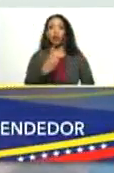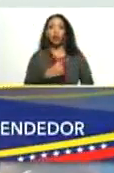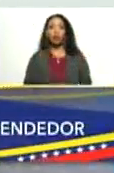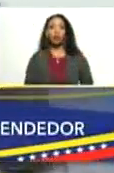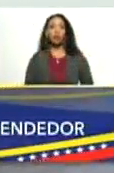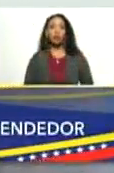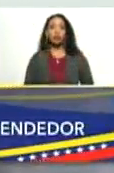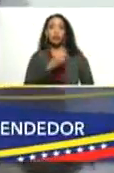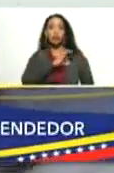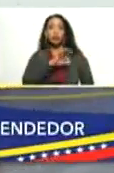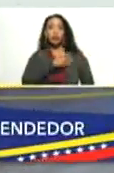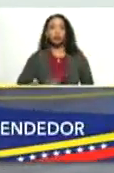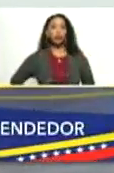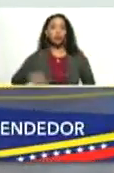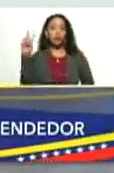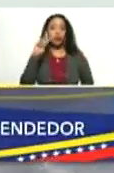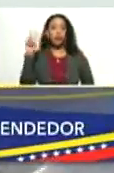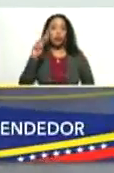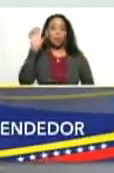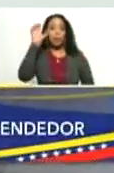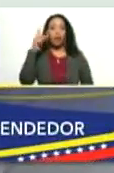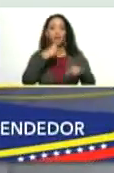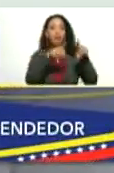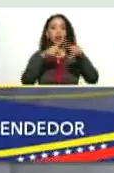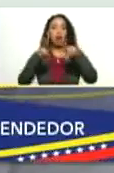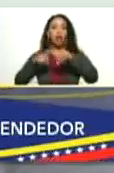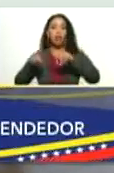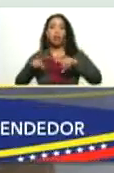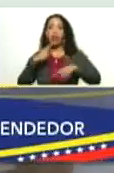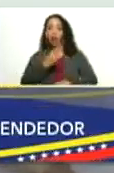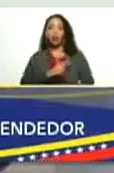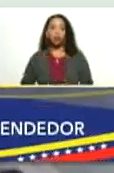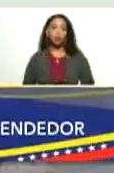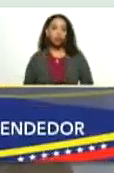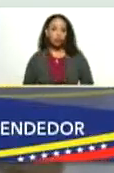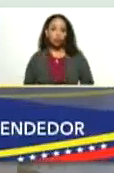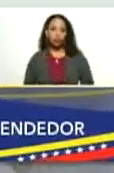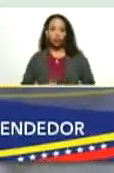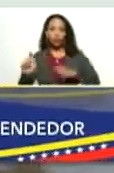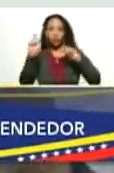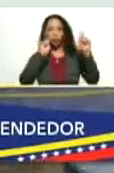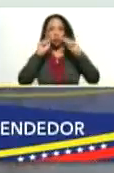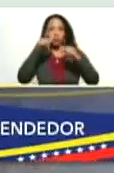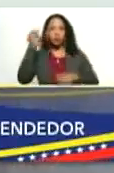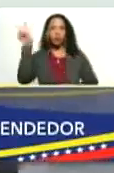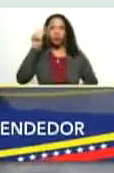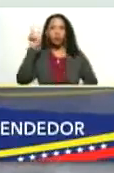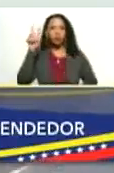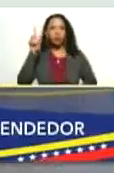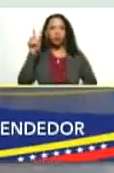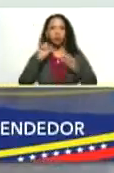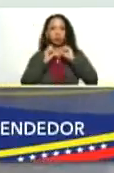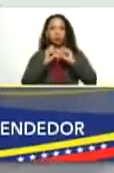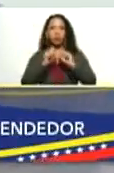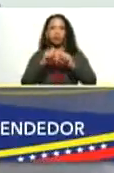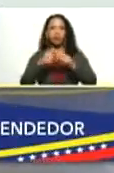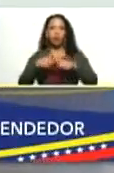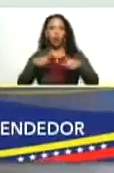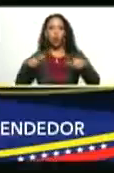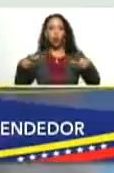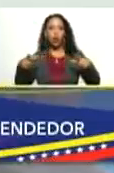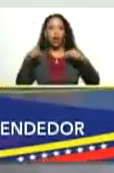señor presidente, Venezuela, país megadiverso, multietino y país de paz, señaló que el turismo en Venezuela seguirá incrementándose.